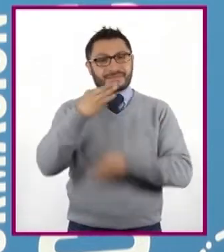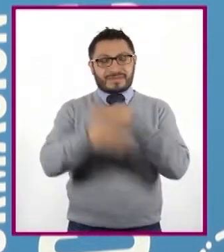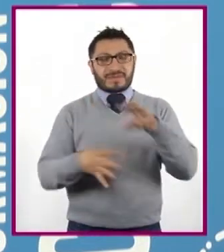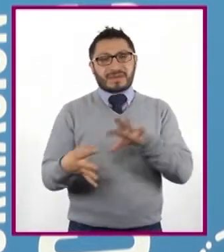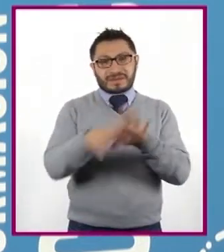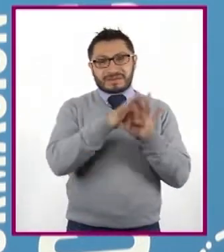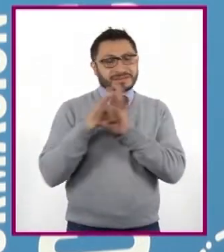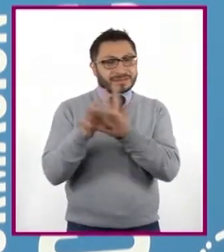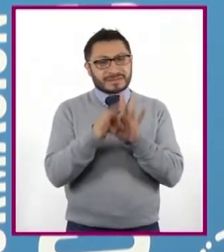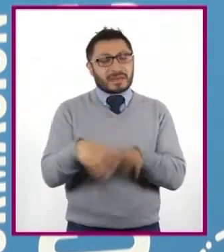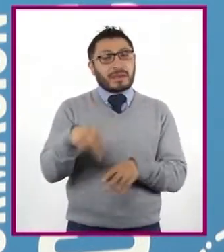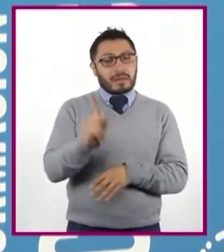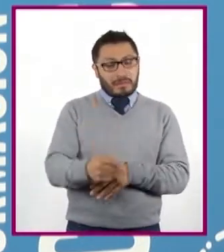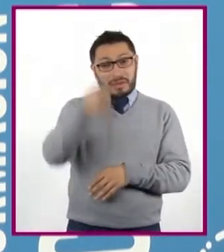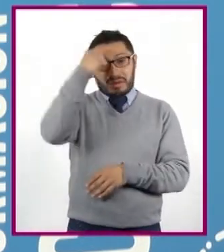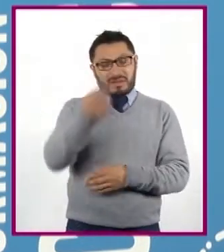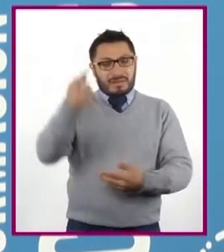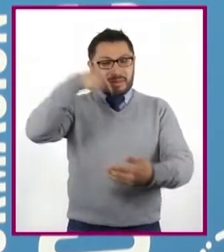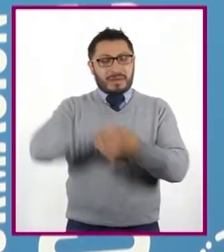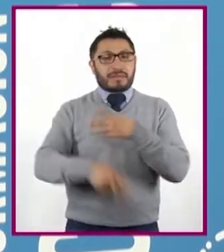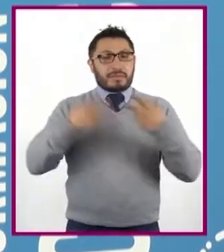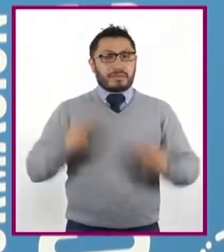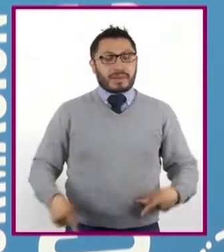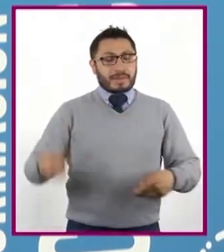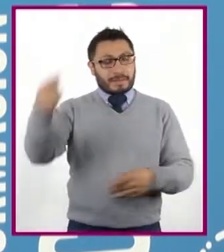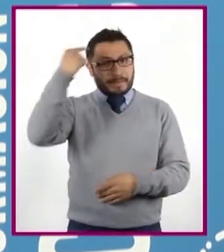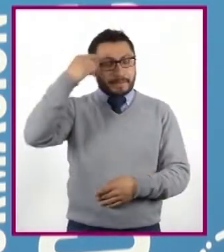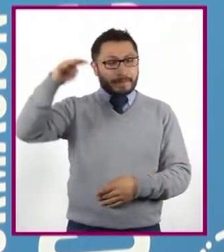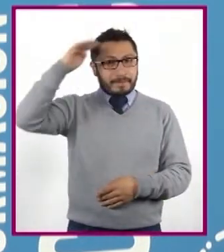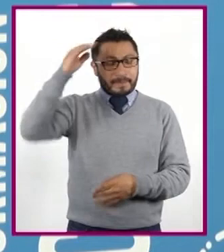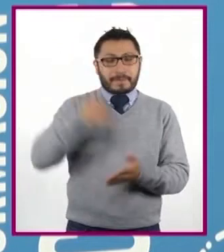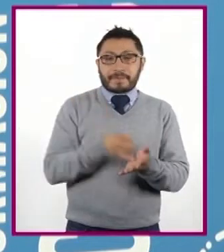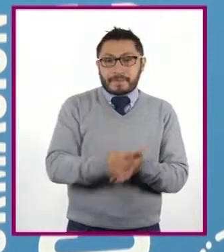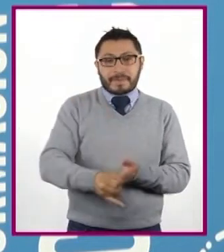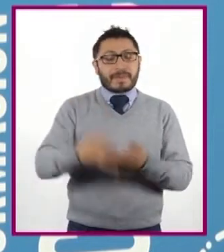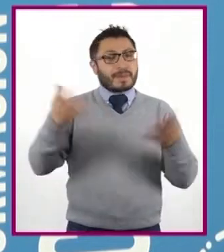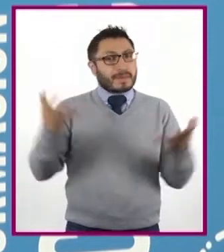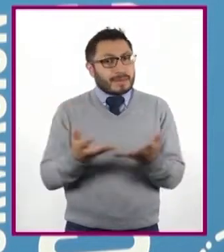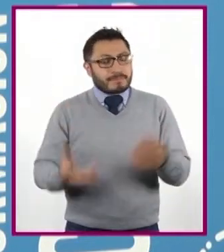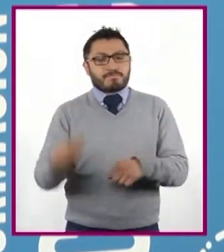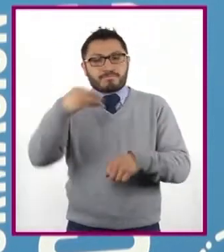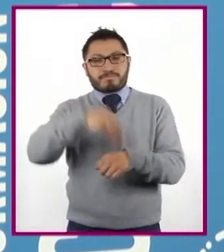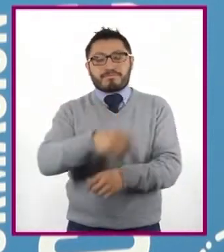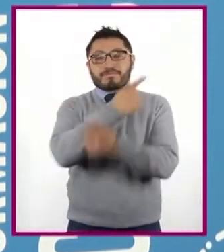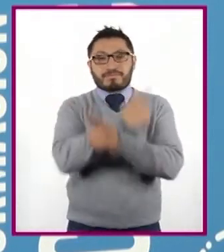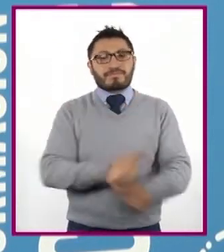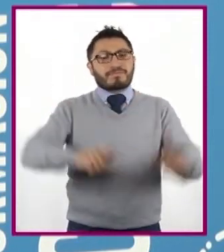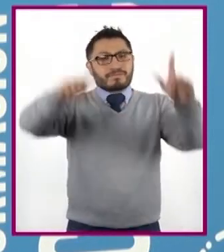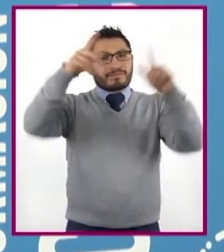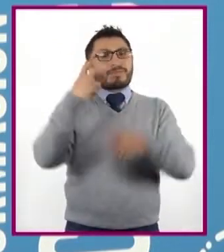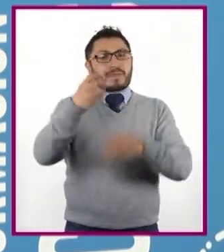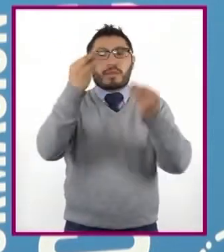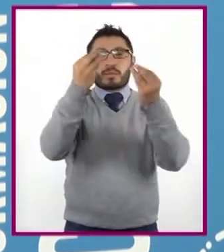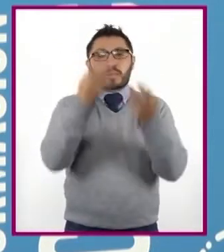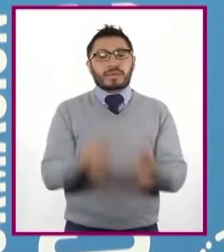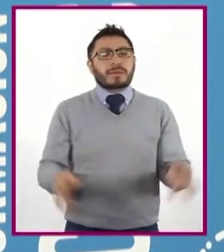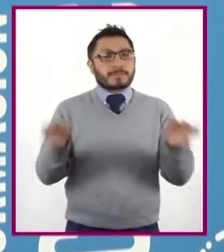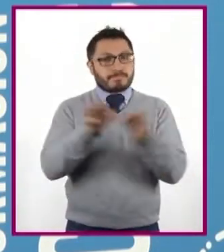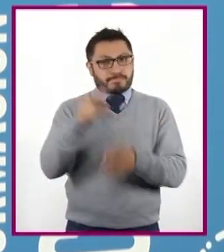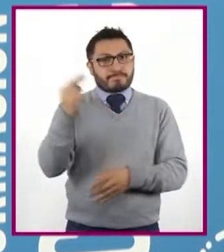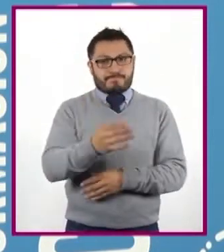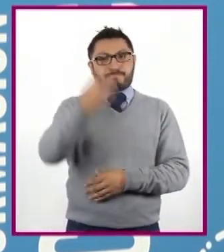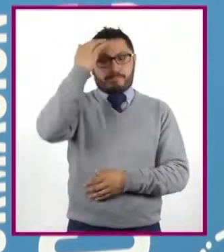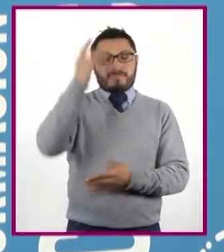relacionados, pero para que las personas puedan pensar, decidir y actuar en libertad, es muy importante